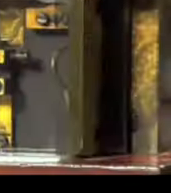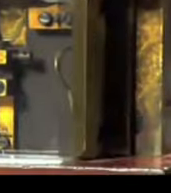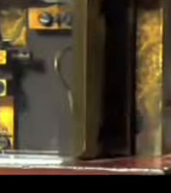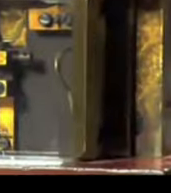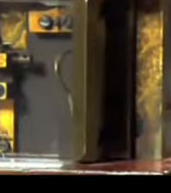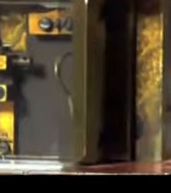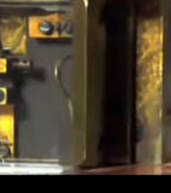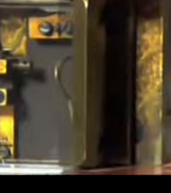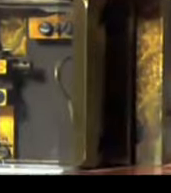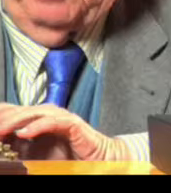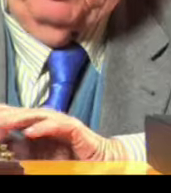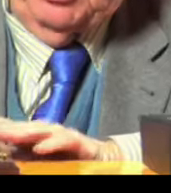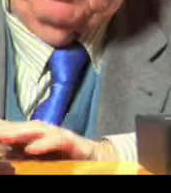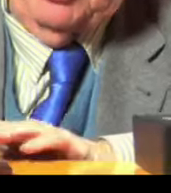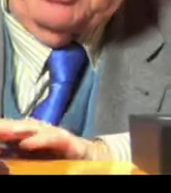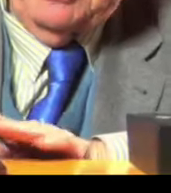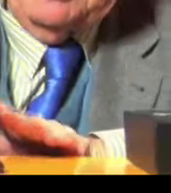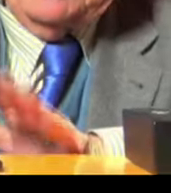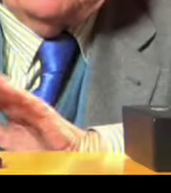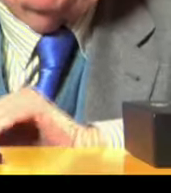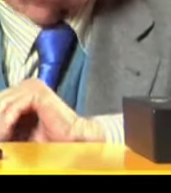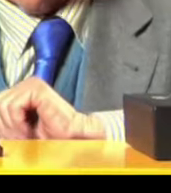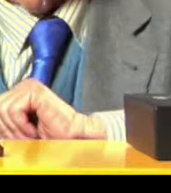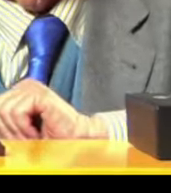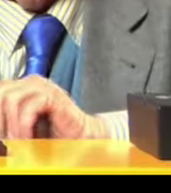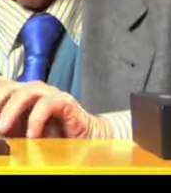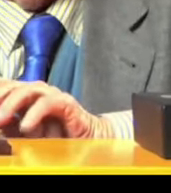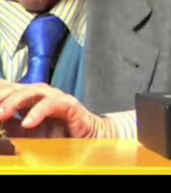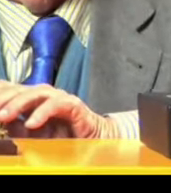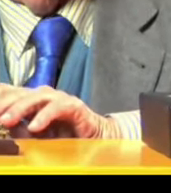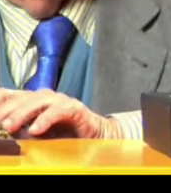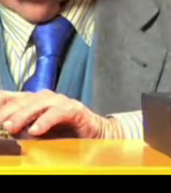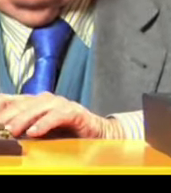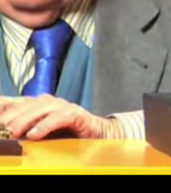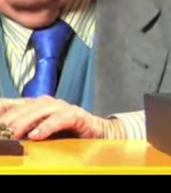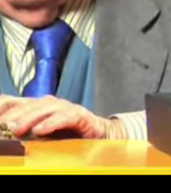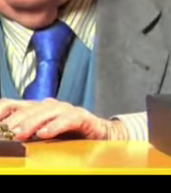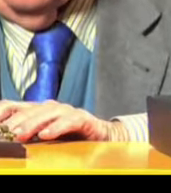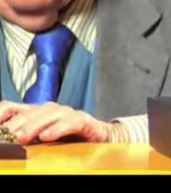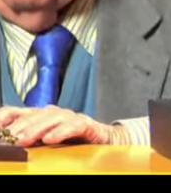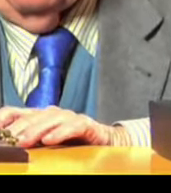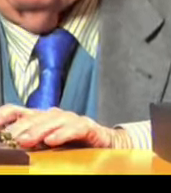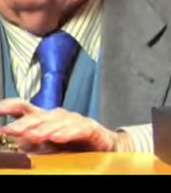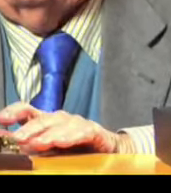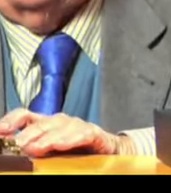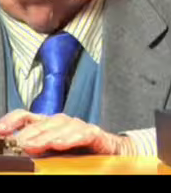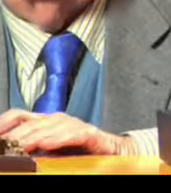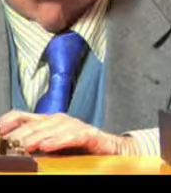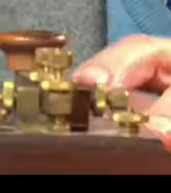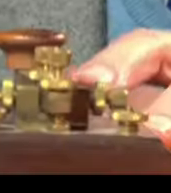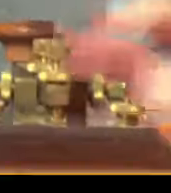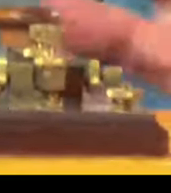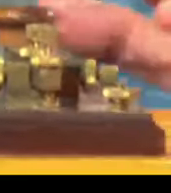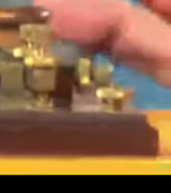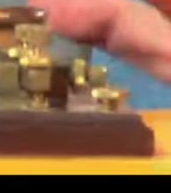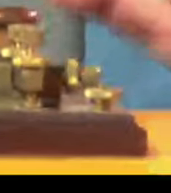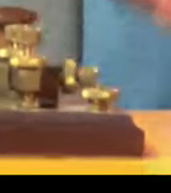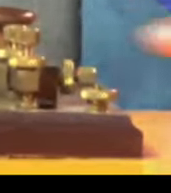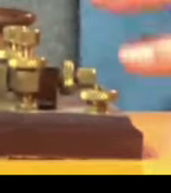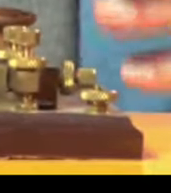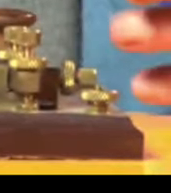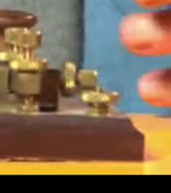telegrafía. El manipulador era simplemente un conmutador que le llegaba, por un lado, la